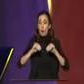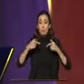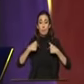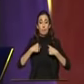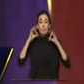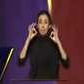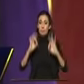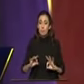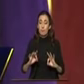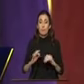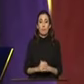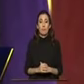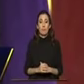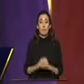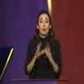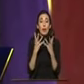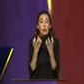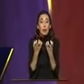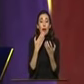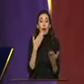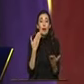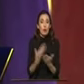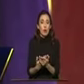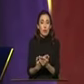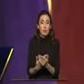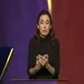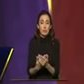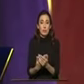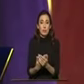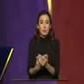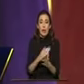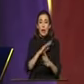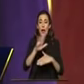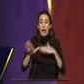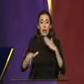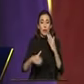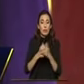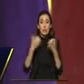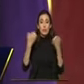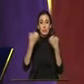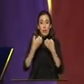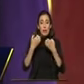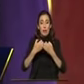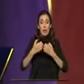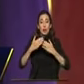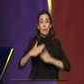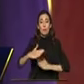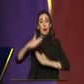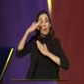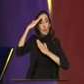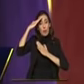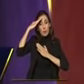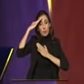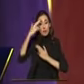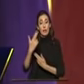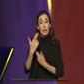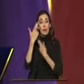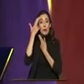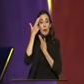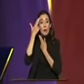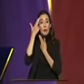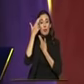actos. Quiero agradecer a nuestros hermanos uniformados por su trabajo para que las familias ecuatorianas estén